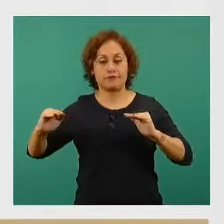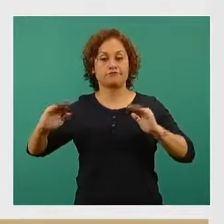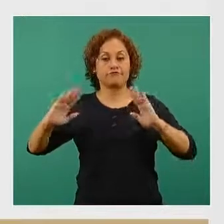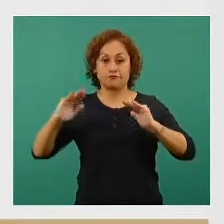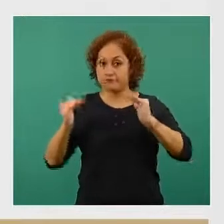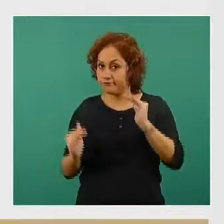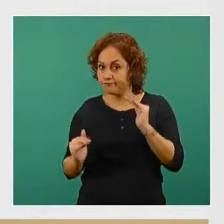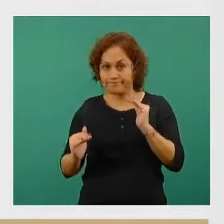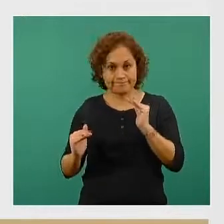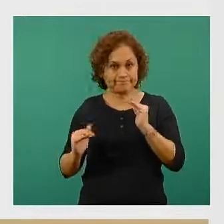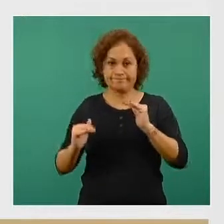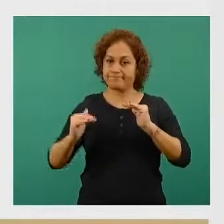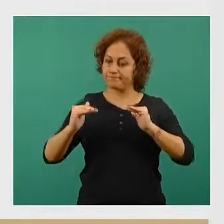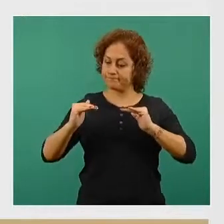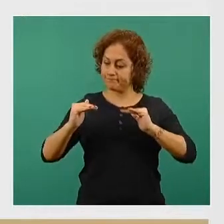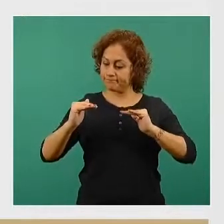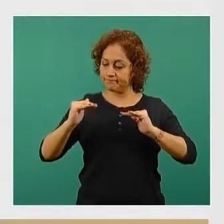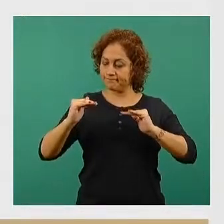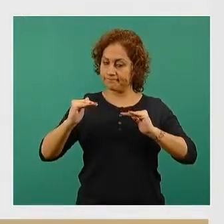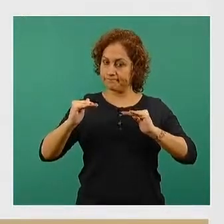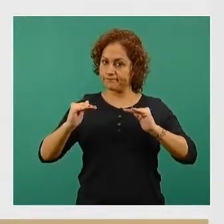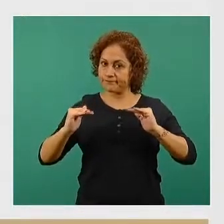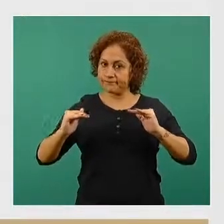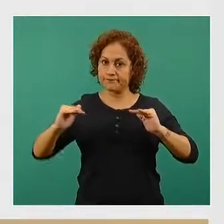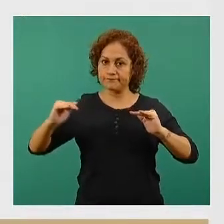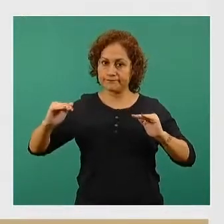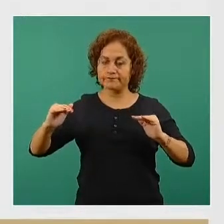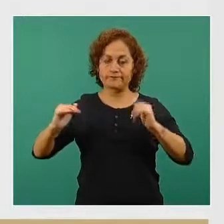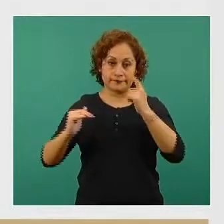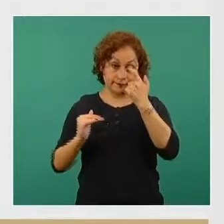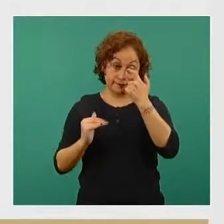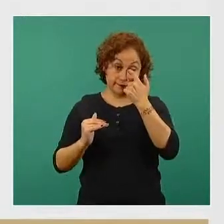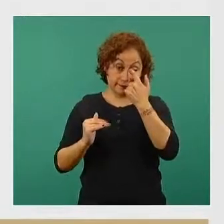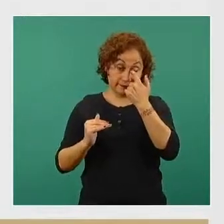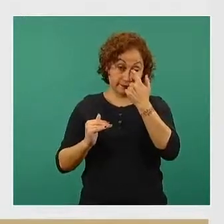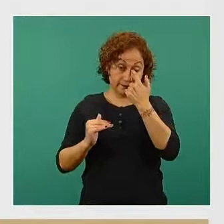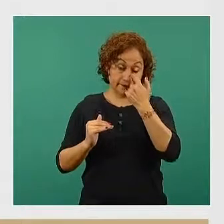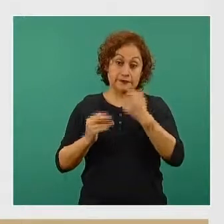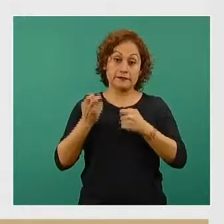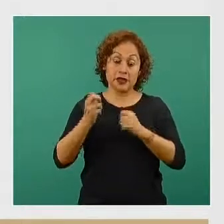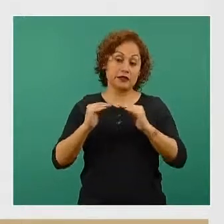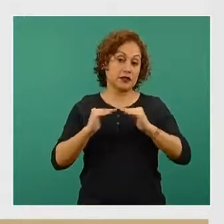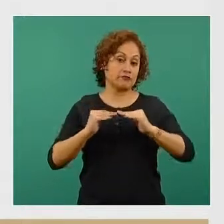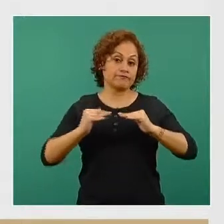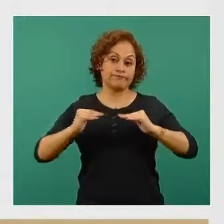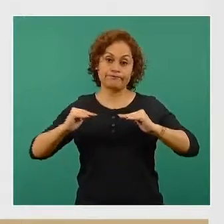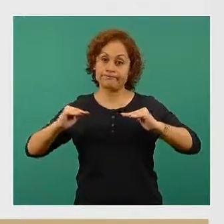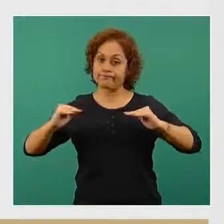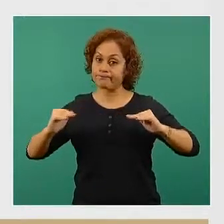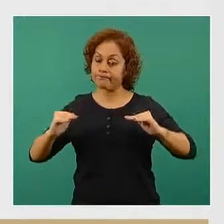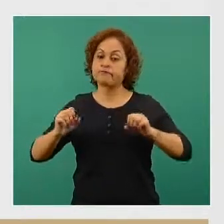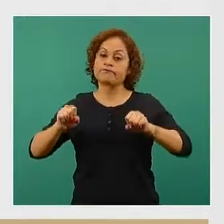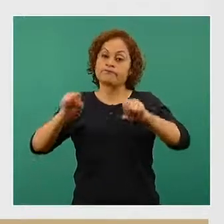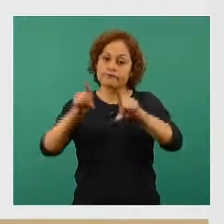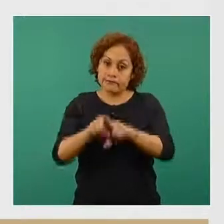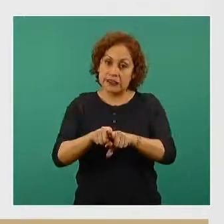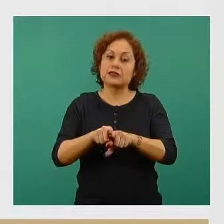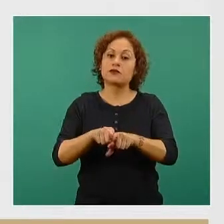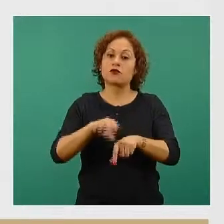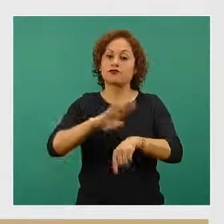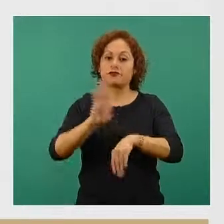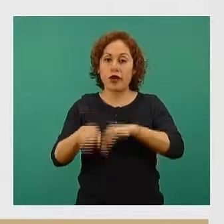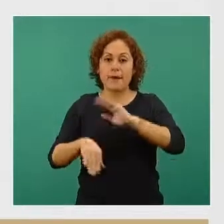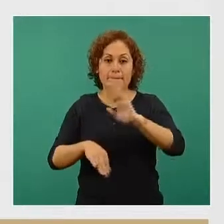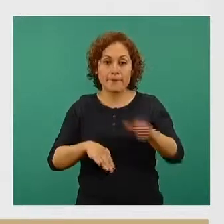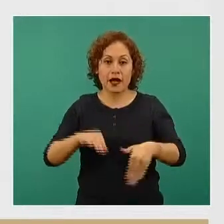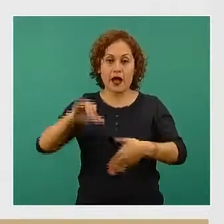disminuido, se empezó a incrementar a fines del año pasado y esta se ha mantenido en relación a la ocurrencia de defunciones para